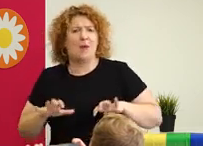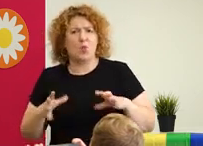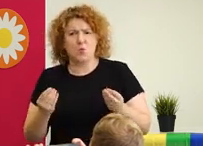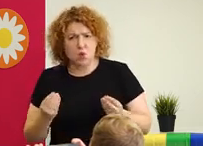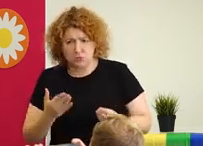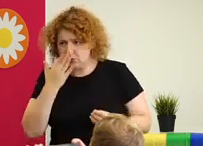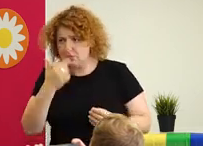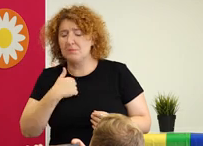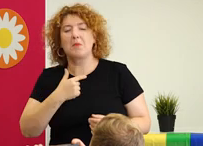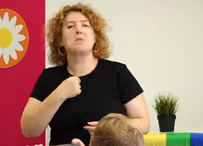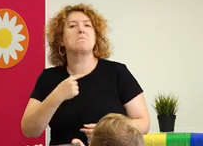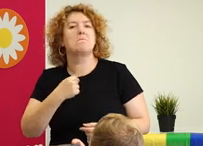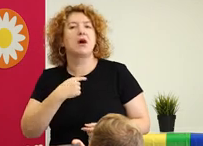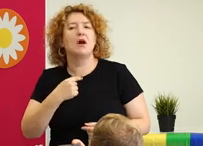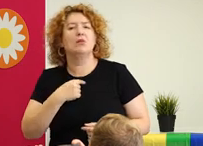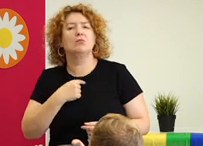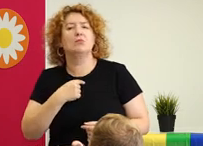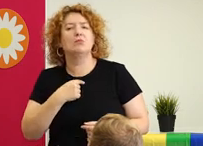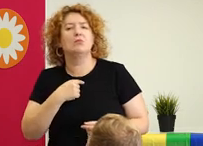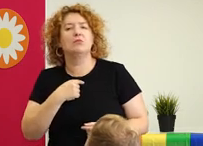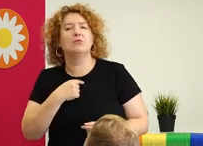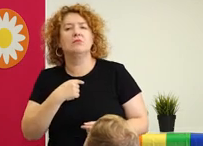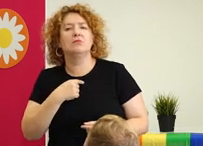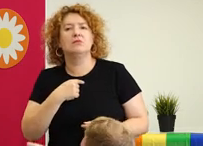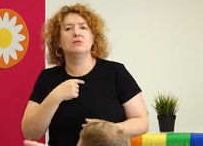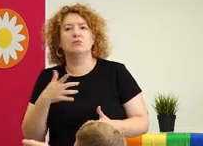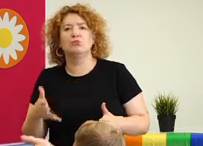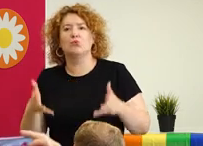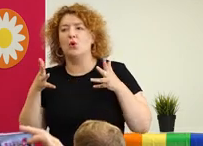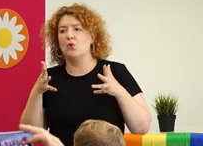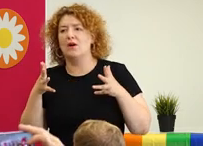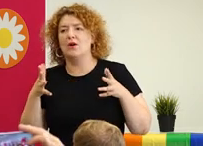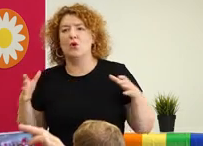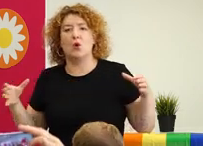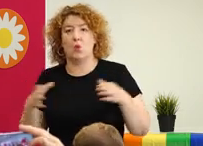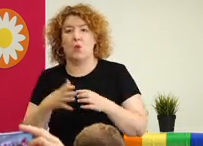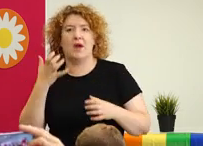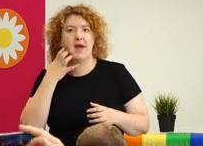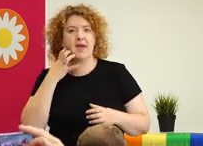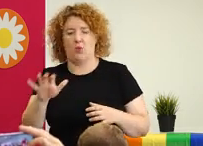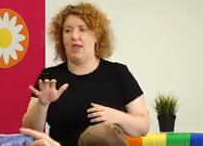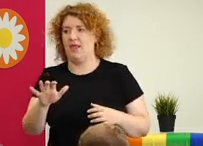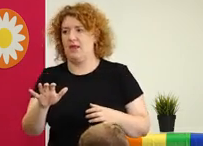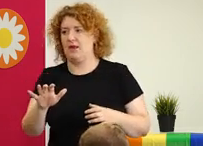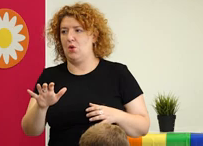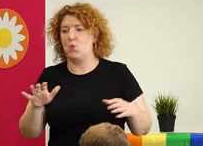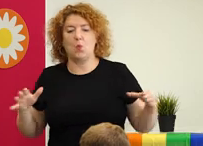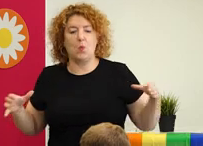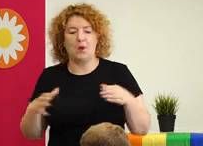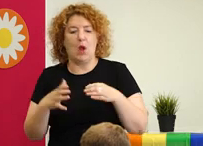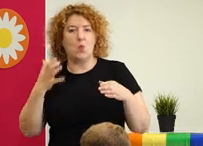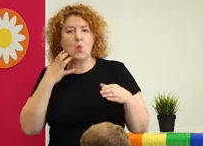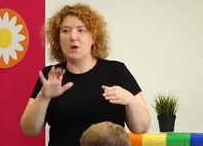he aprendido porque me gusta, fíjense, me ha encantado cuando hablan de la comunidad queer, fíjate, cuando hablan de comunidad